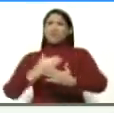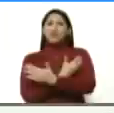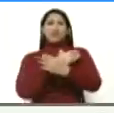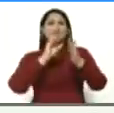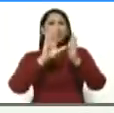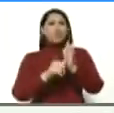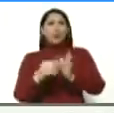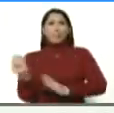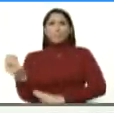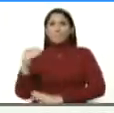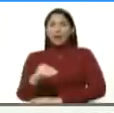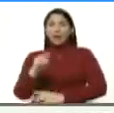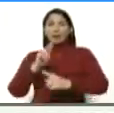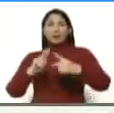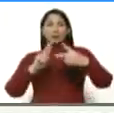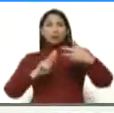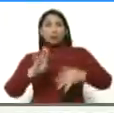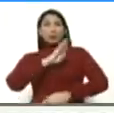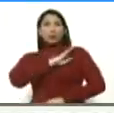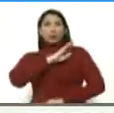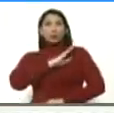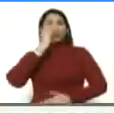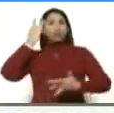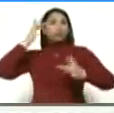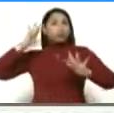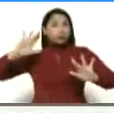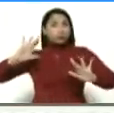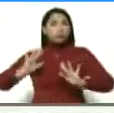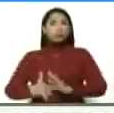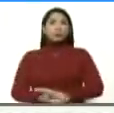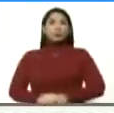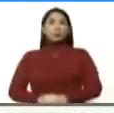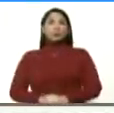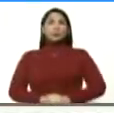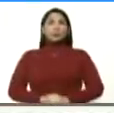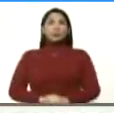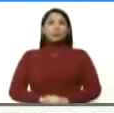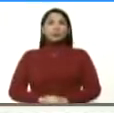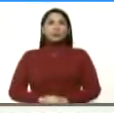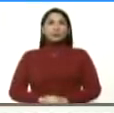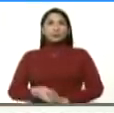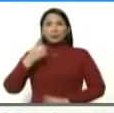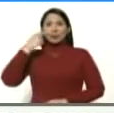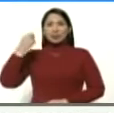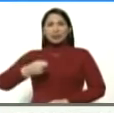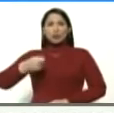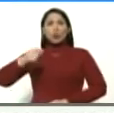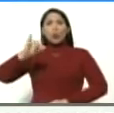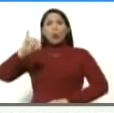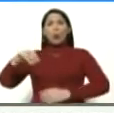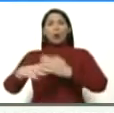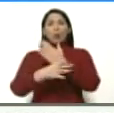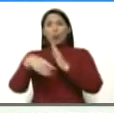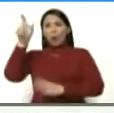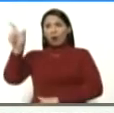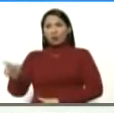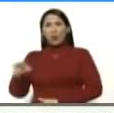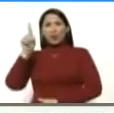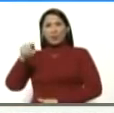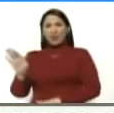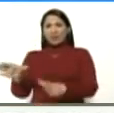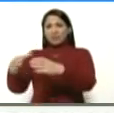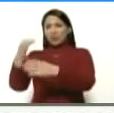de nuestros recursos que pretende el señor Juan Guaidó y su camarilla